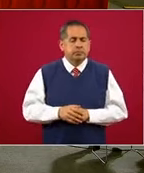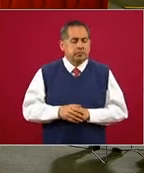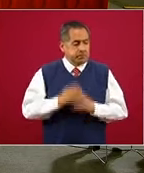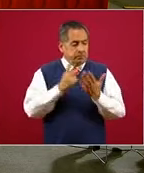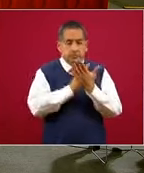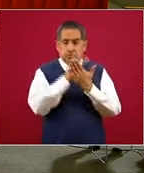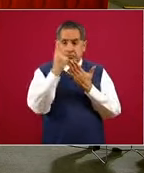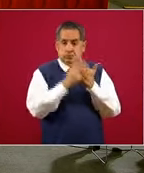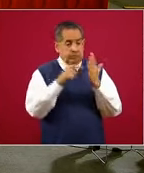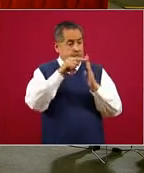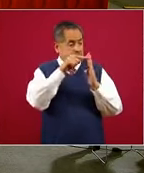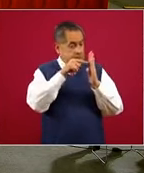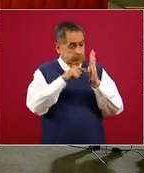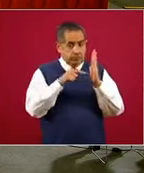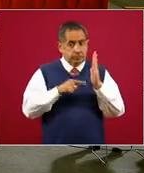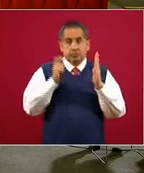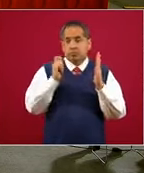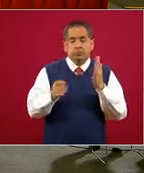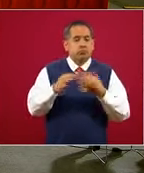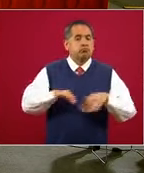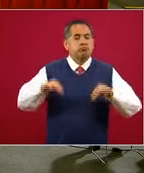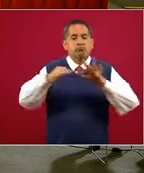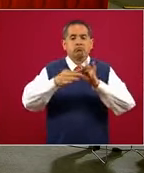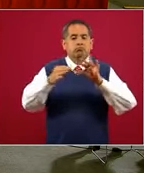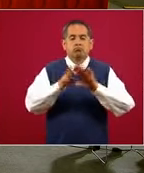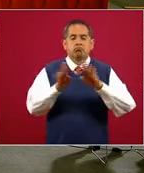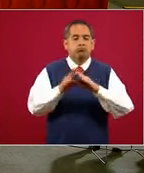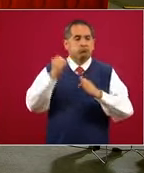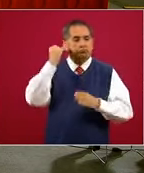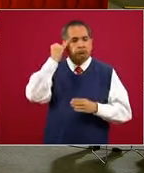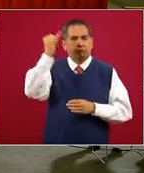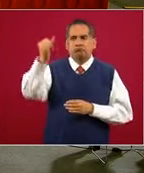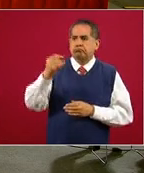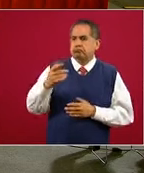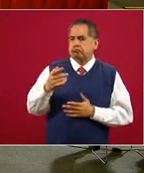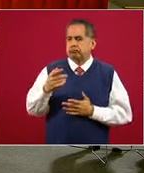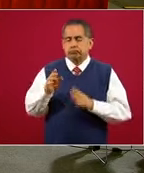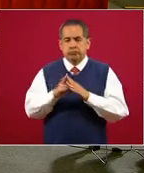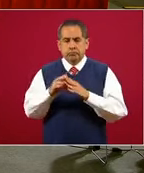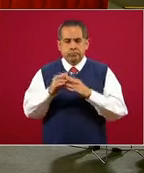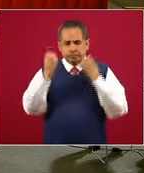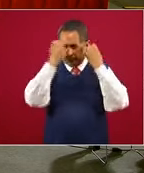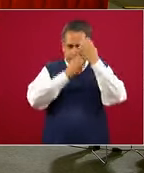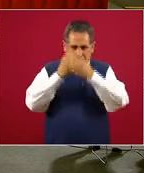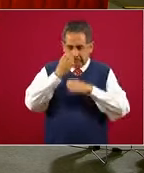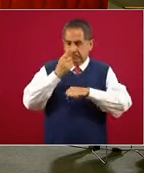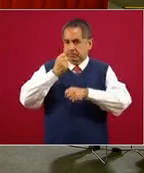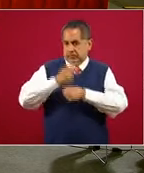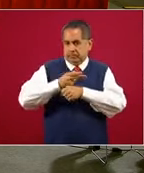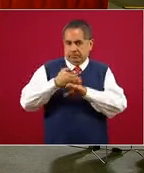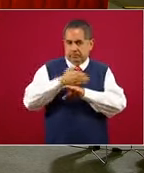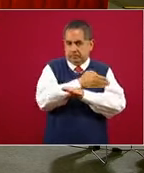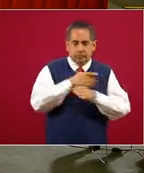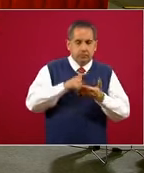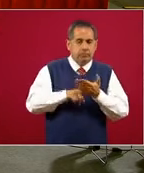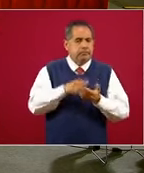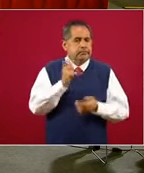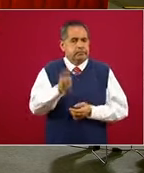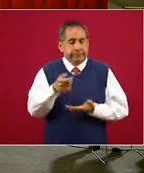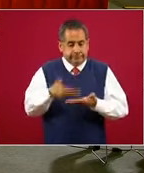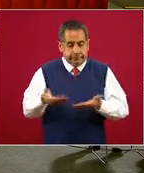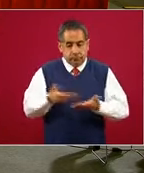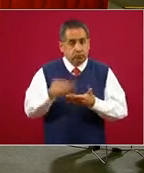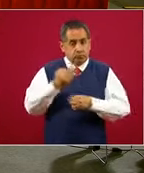programa, lo relevante también es que incluye toda esta serie de acciones, desde el tamizaje, es decir, ahora lo que